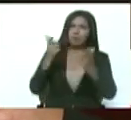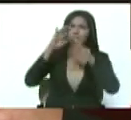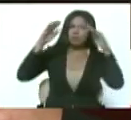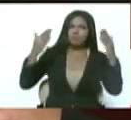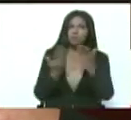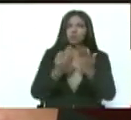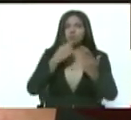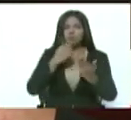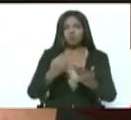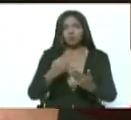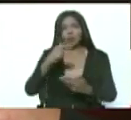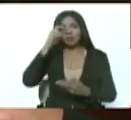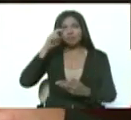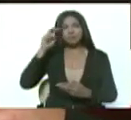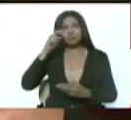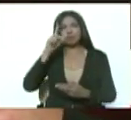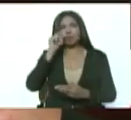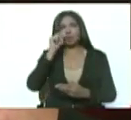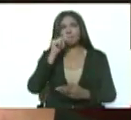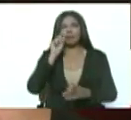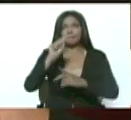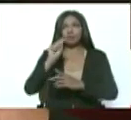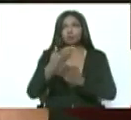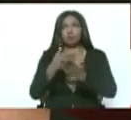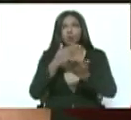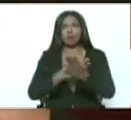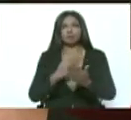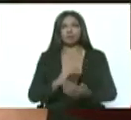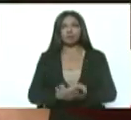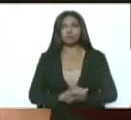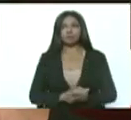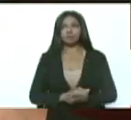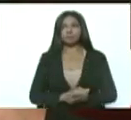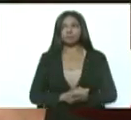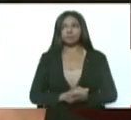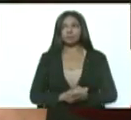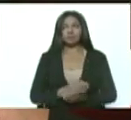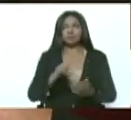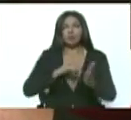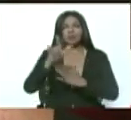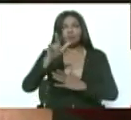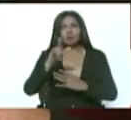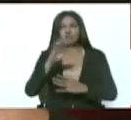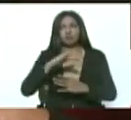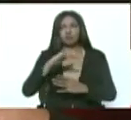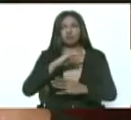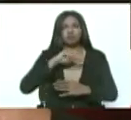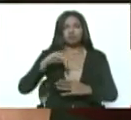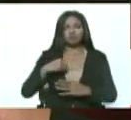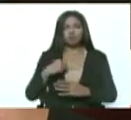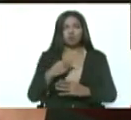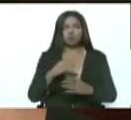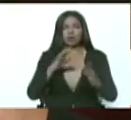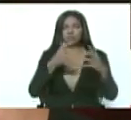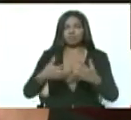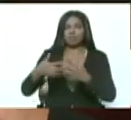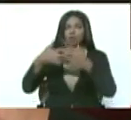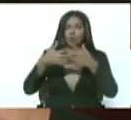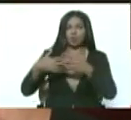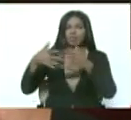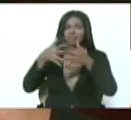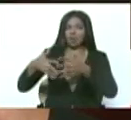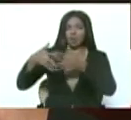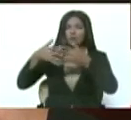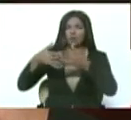dijo el canciller Zarif hace minutos aquí mismo en el aeropuerto. Bueno, donde está Estados Unidos hay